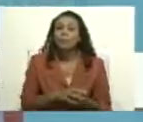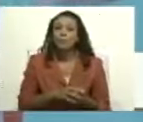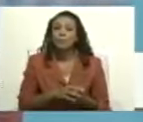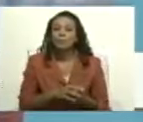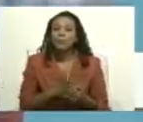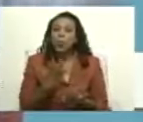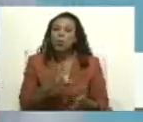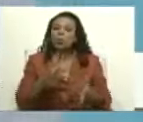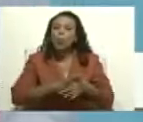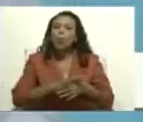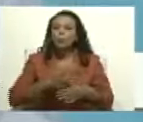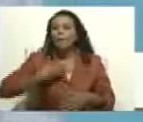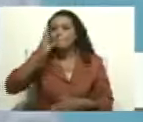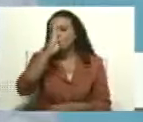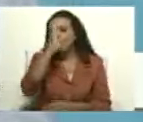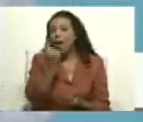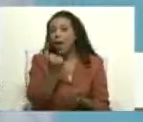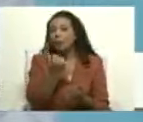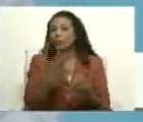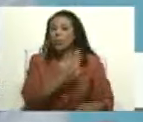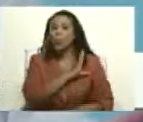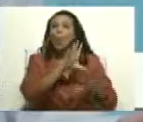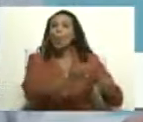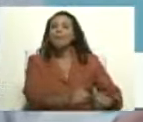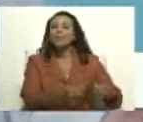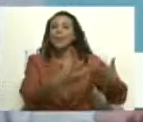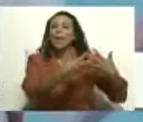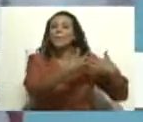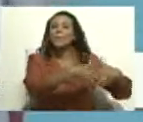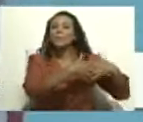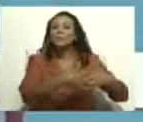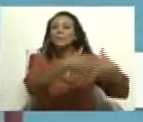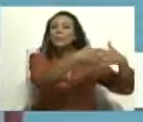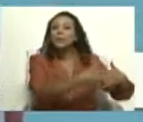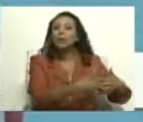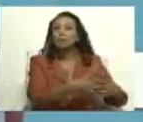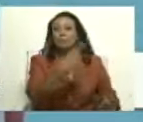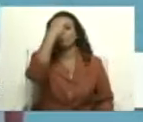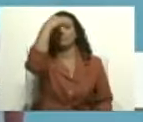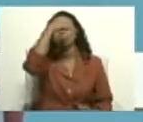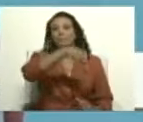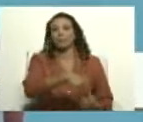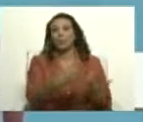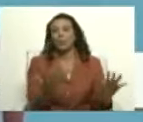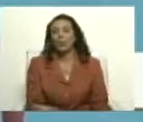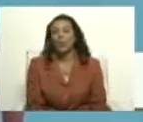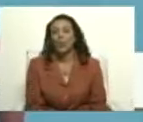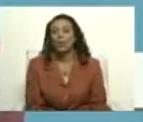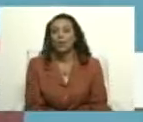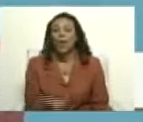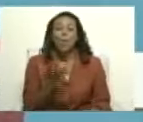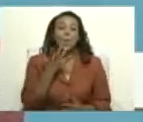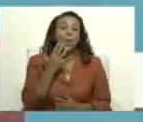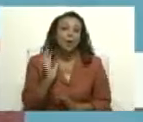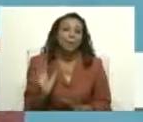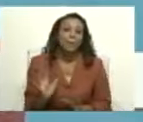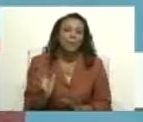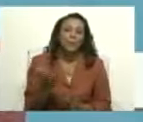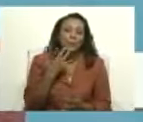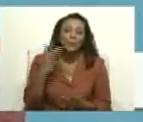es dueño de la banca norteamericana. Tengo que recoger al cantante Roger Waters, ¿cómo